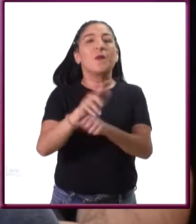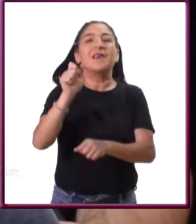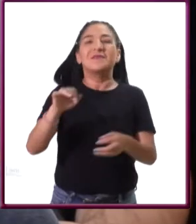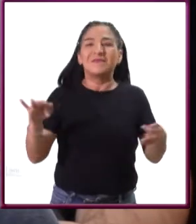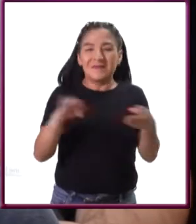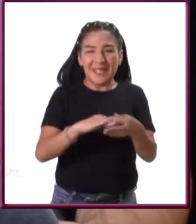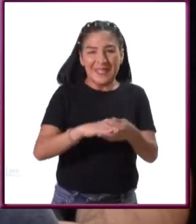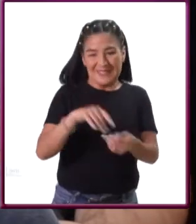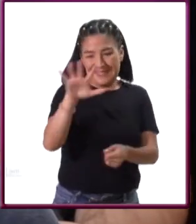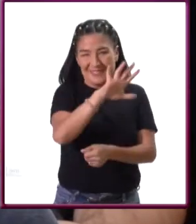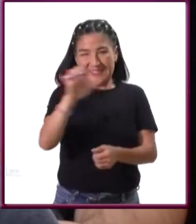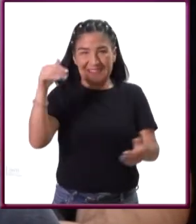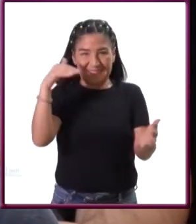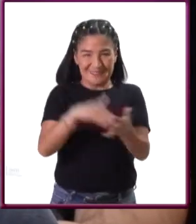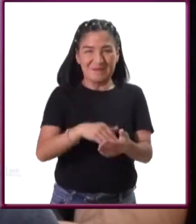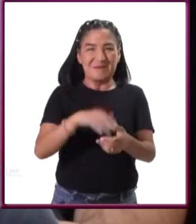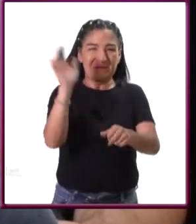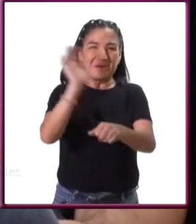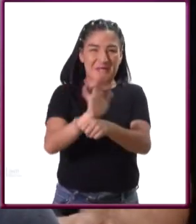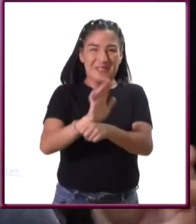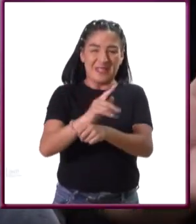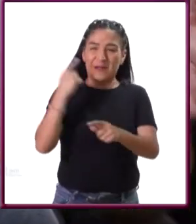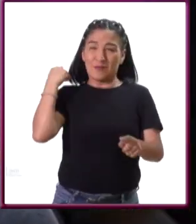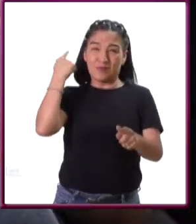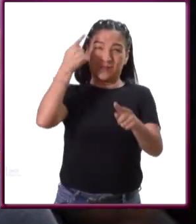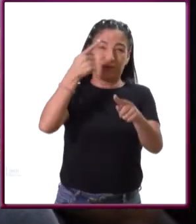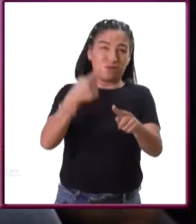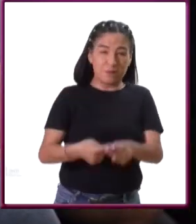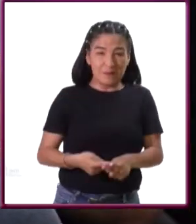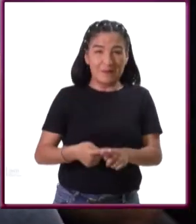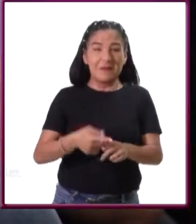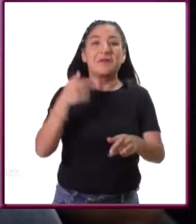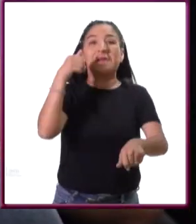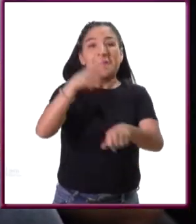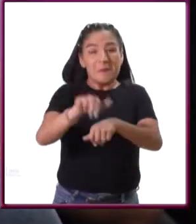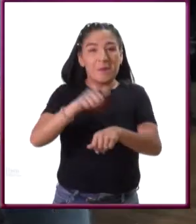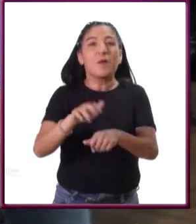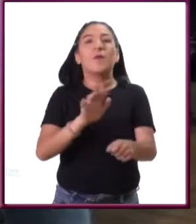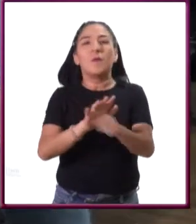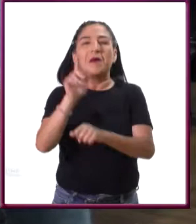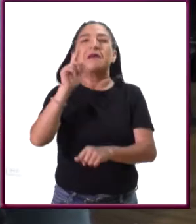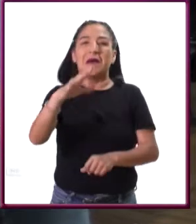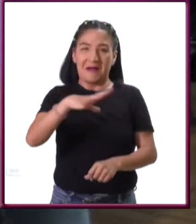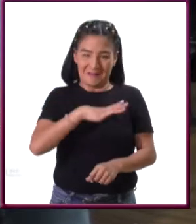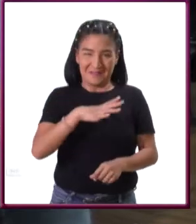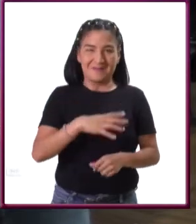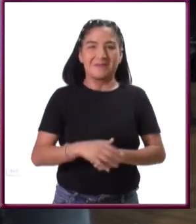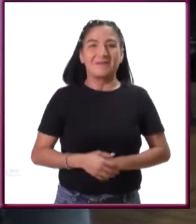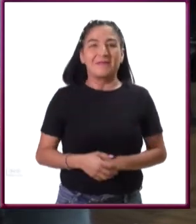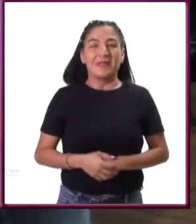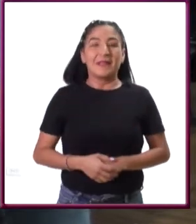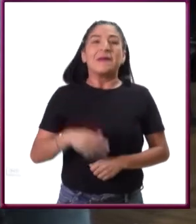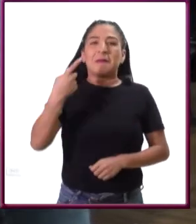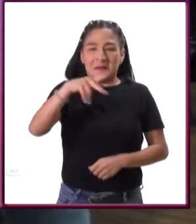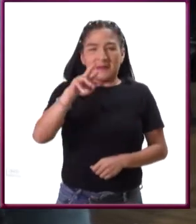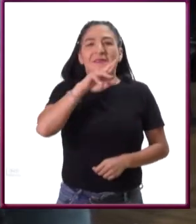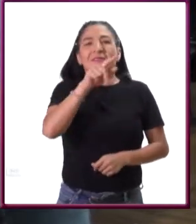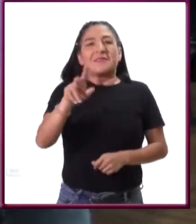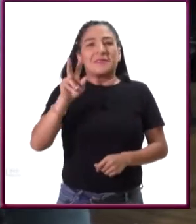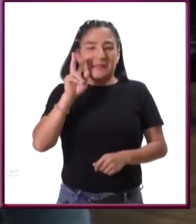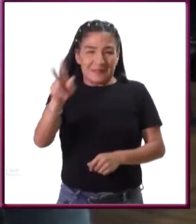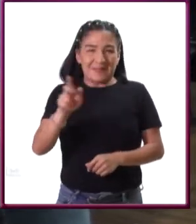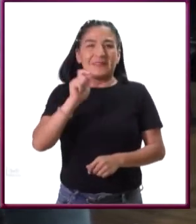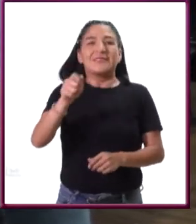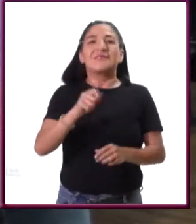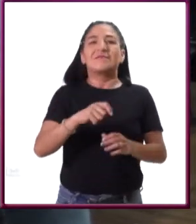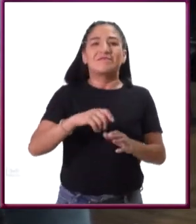500,000 películas que se han hecho hasta ahora, un buen número de ellas lo han hecho. Pero mejor volvamos con nuestro cinéfilo de